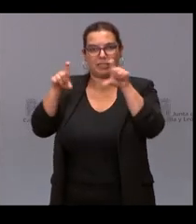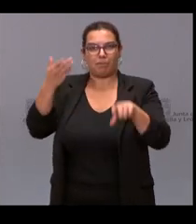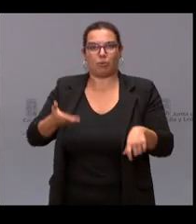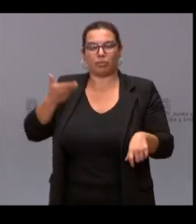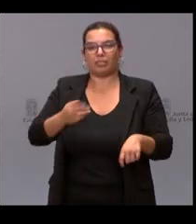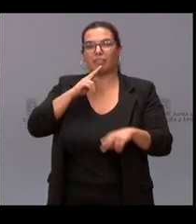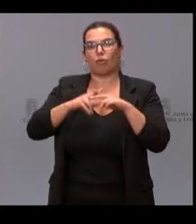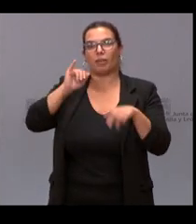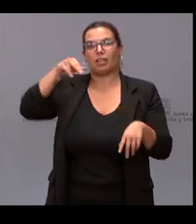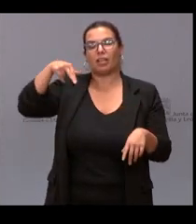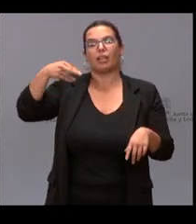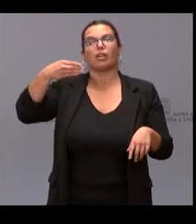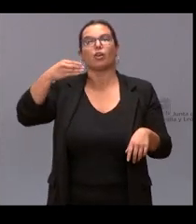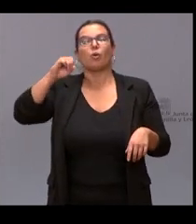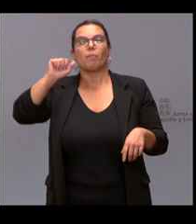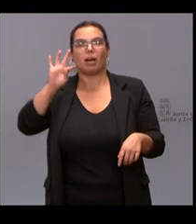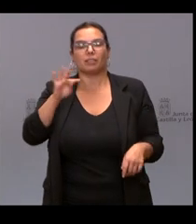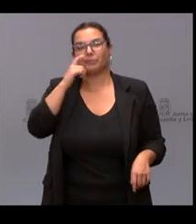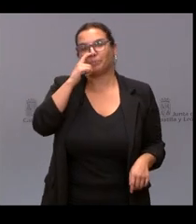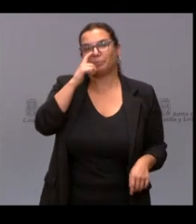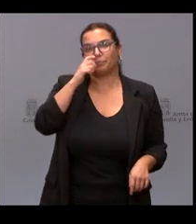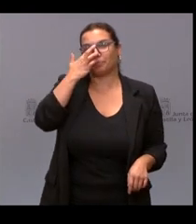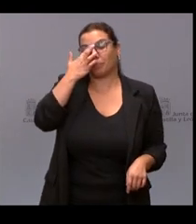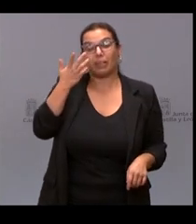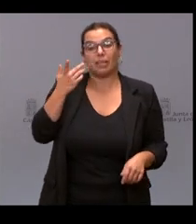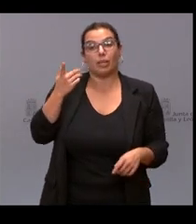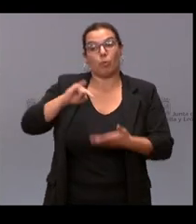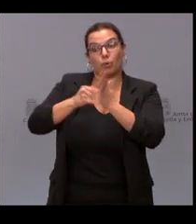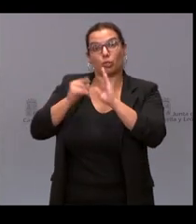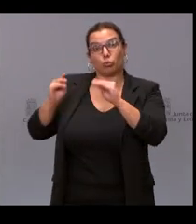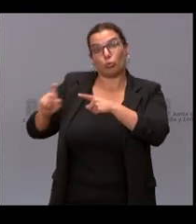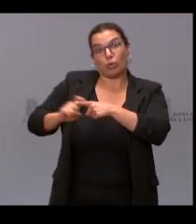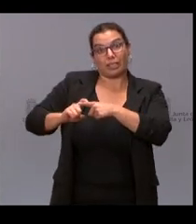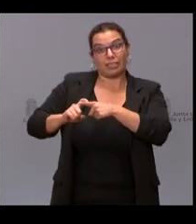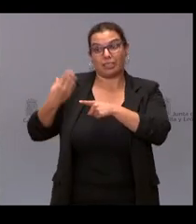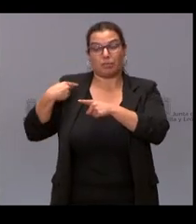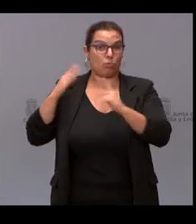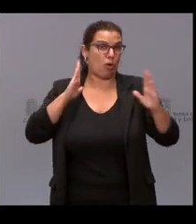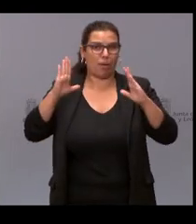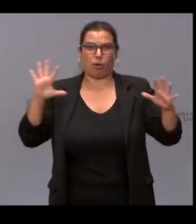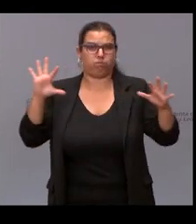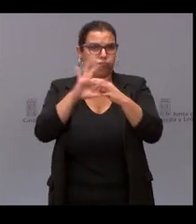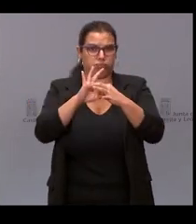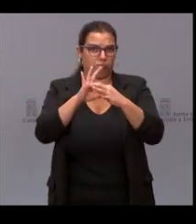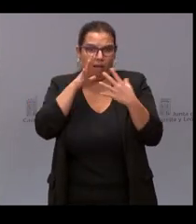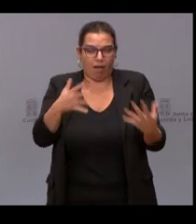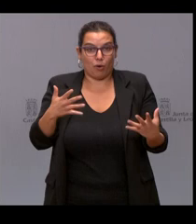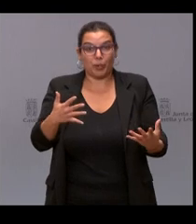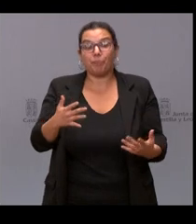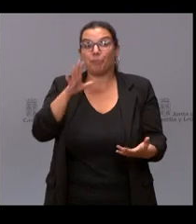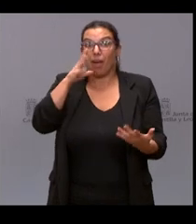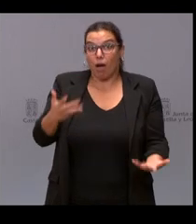proyecto de Innovat tiene unas características muy acordes con los tiempos que corren. Vivimos un momento